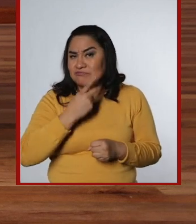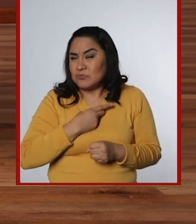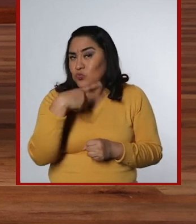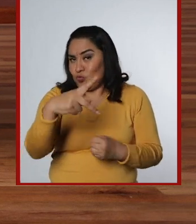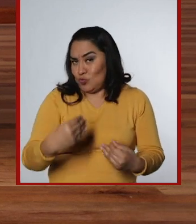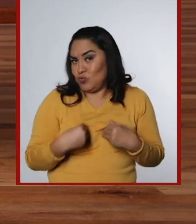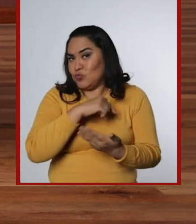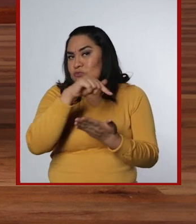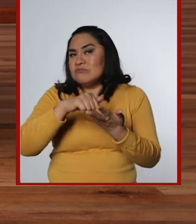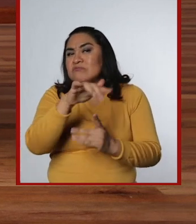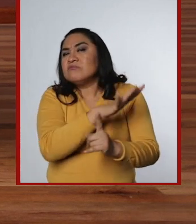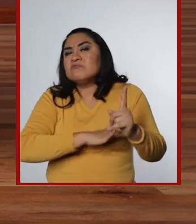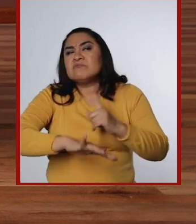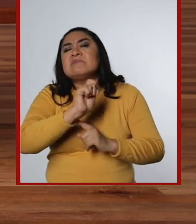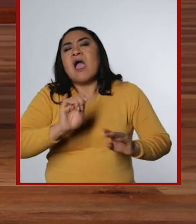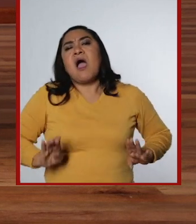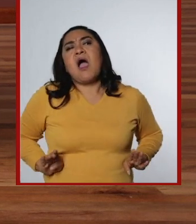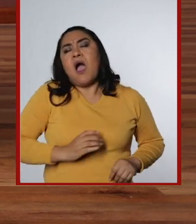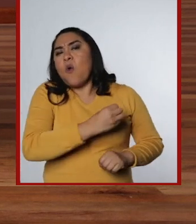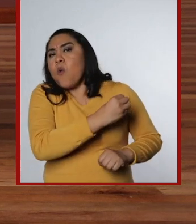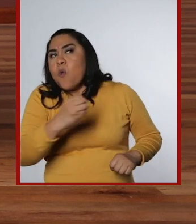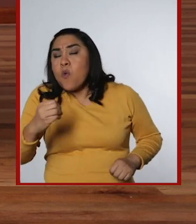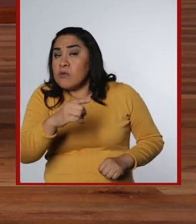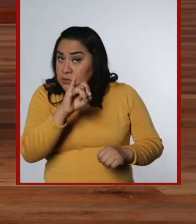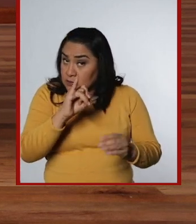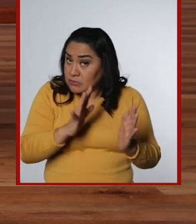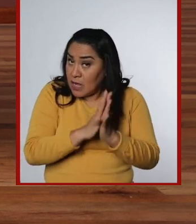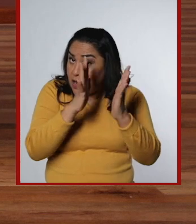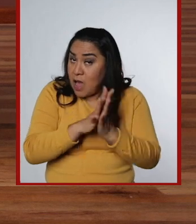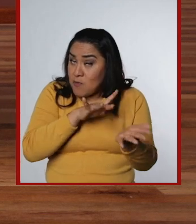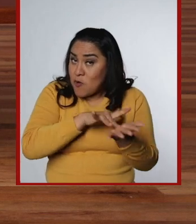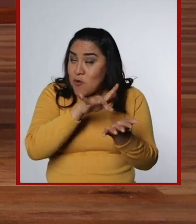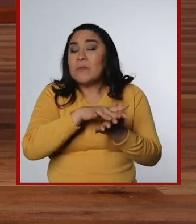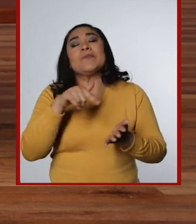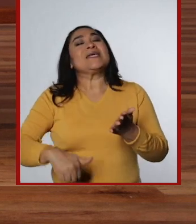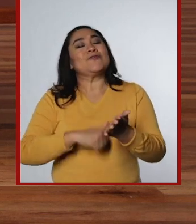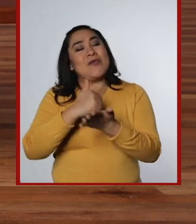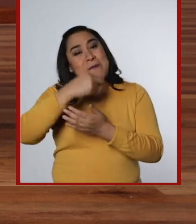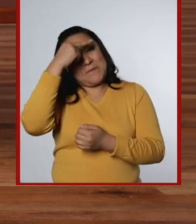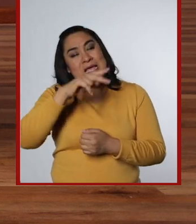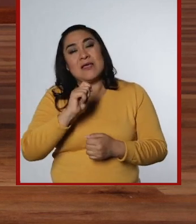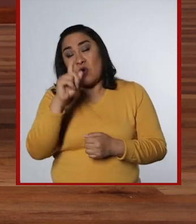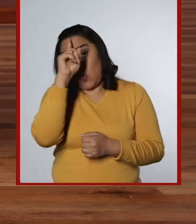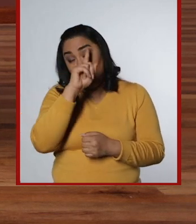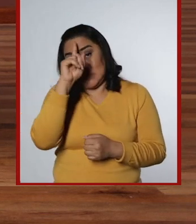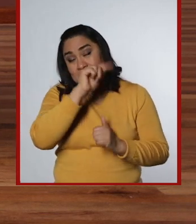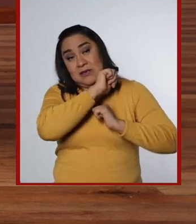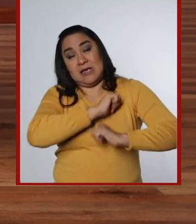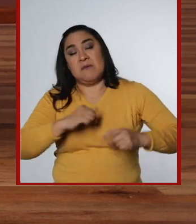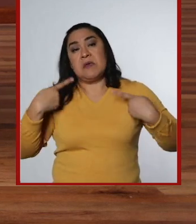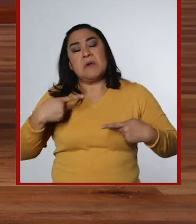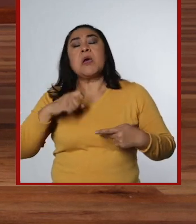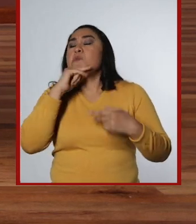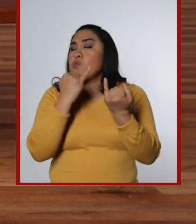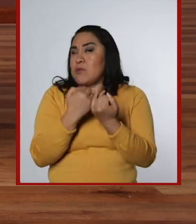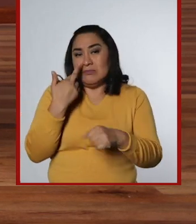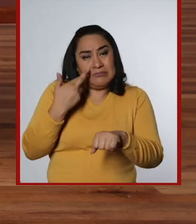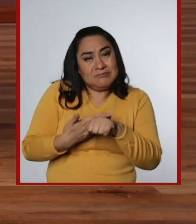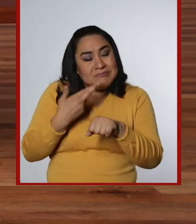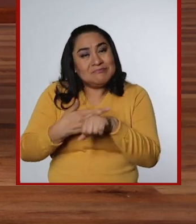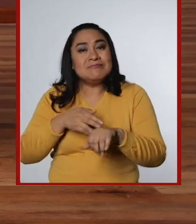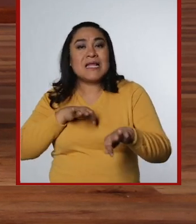en el lugar donde viven y si participan activamente. En la Ciudad de México, los concejales cumplen prácticamente esas mismas funciones